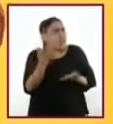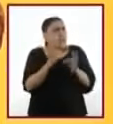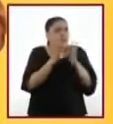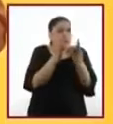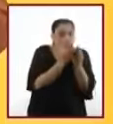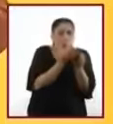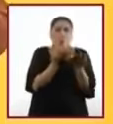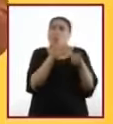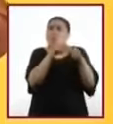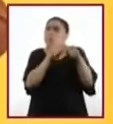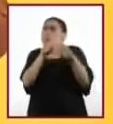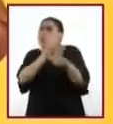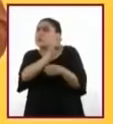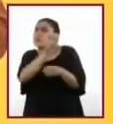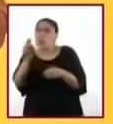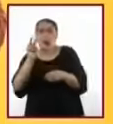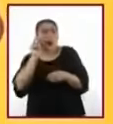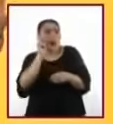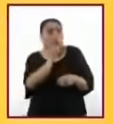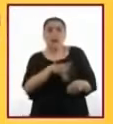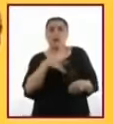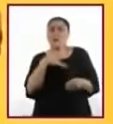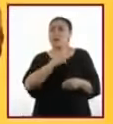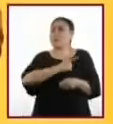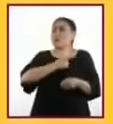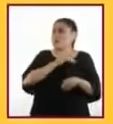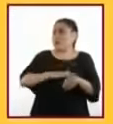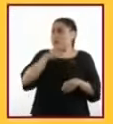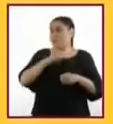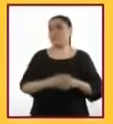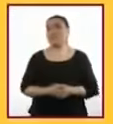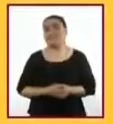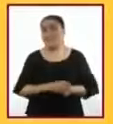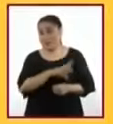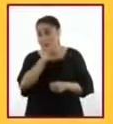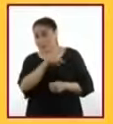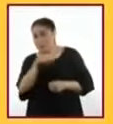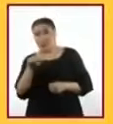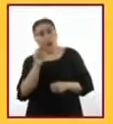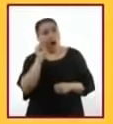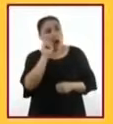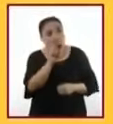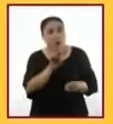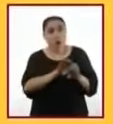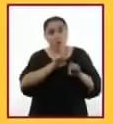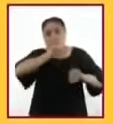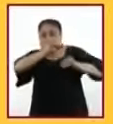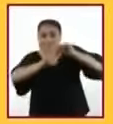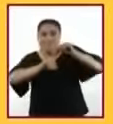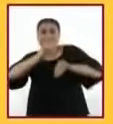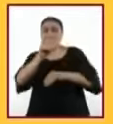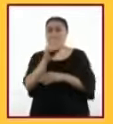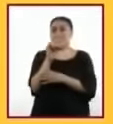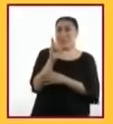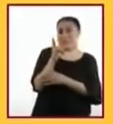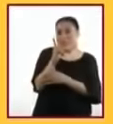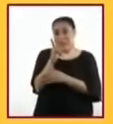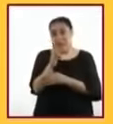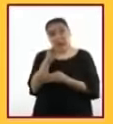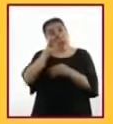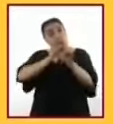de los títeres que más les hayan llamado la atención. Se darán cuenta que el diseño plástico del títere no era una